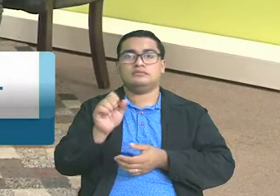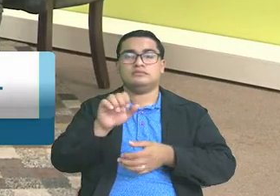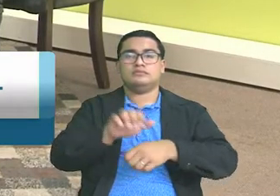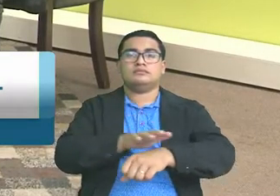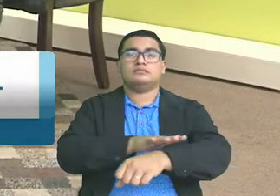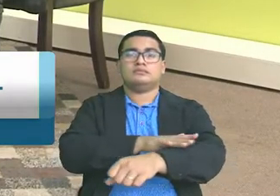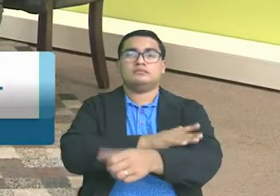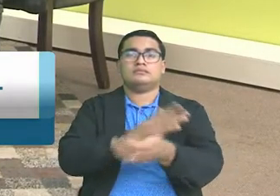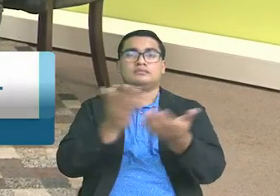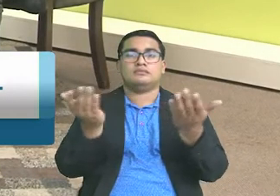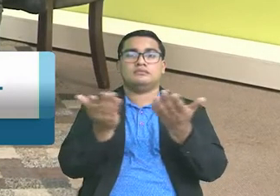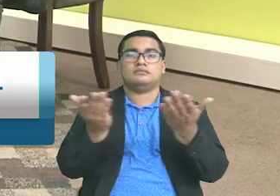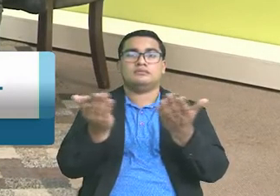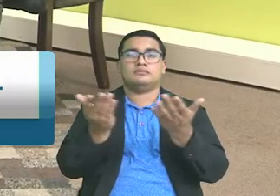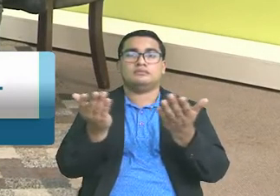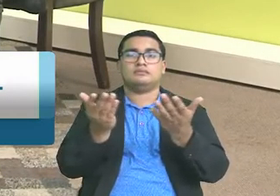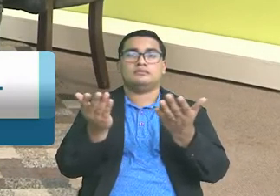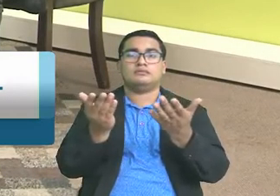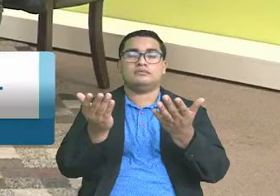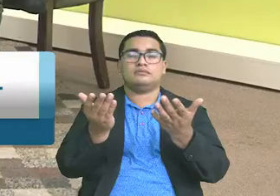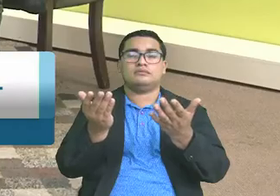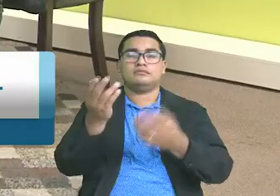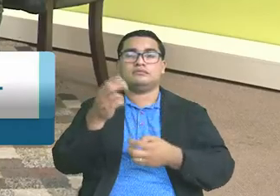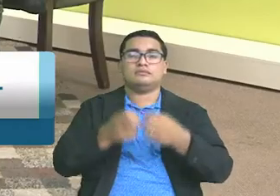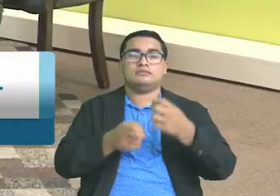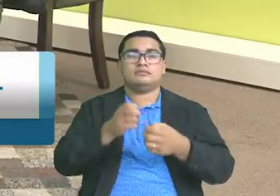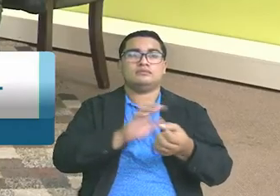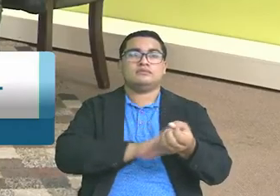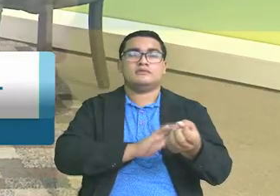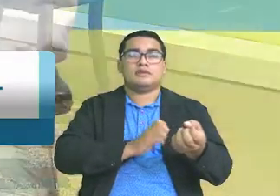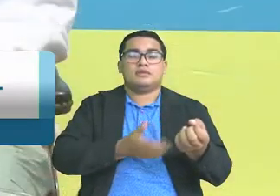síntoma de que estás teniendo una crisis hipertensiva,